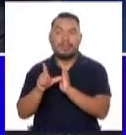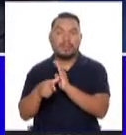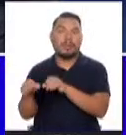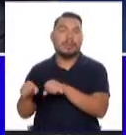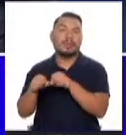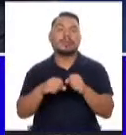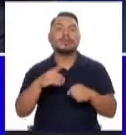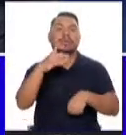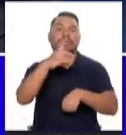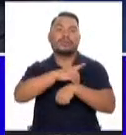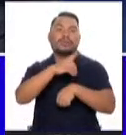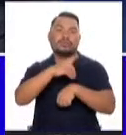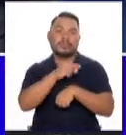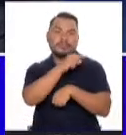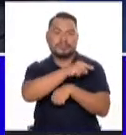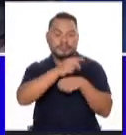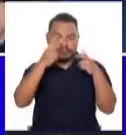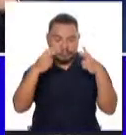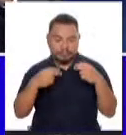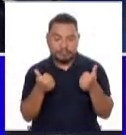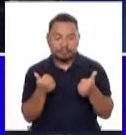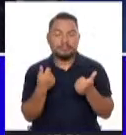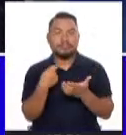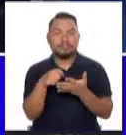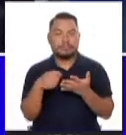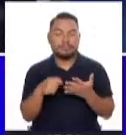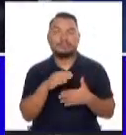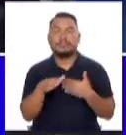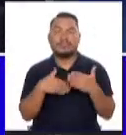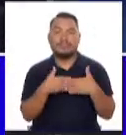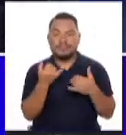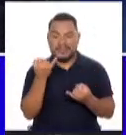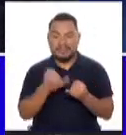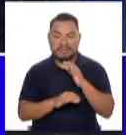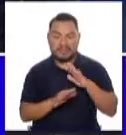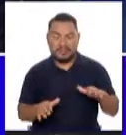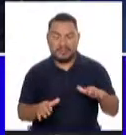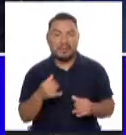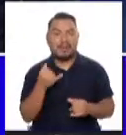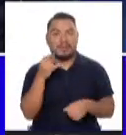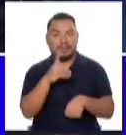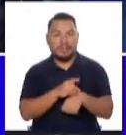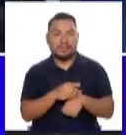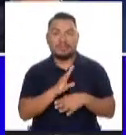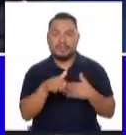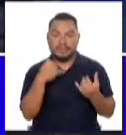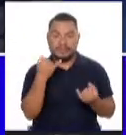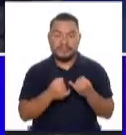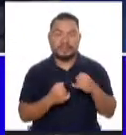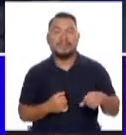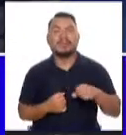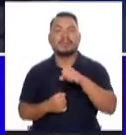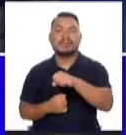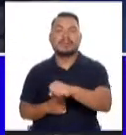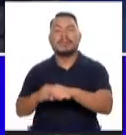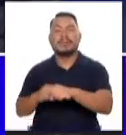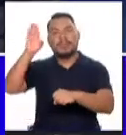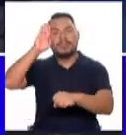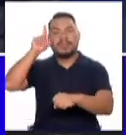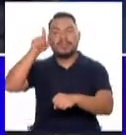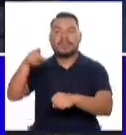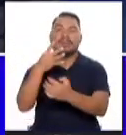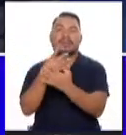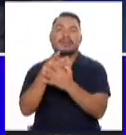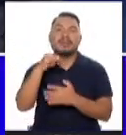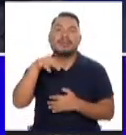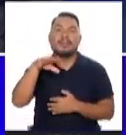el estado de salud en que se encuentra. Una vez que termina todo eso, se le lleva a disposición del INPE para que ellos